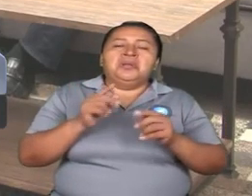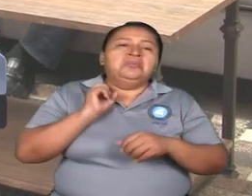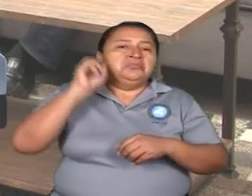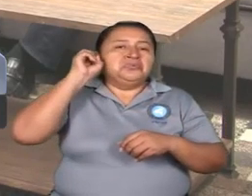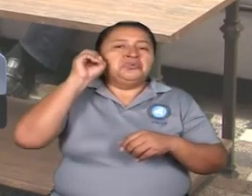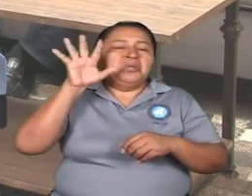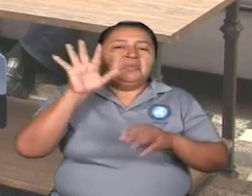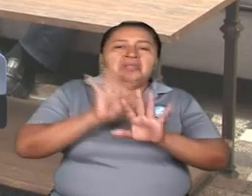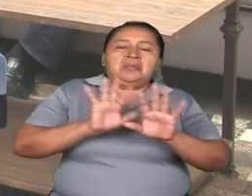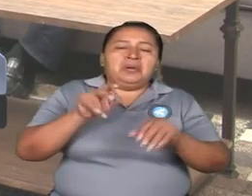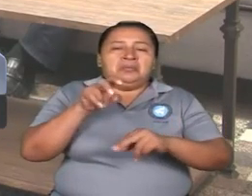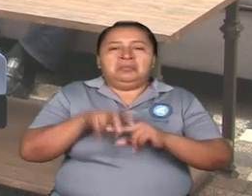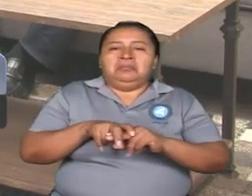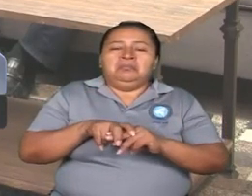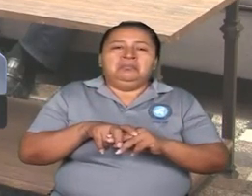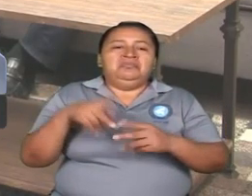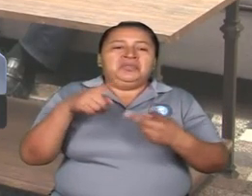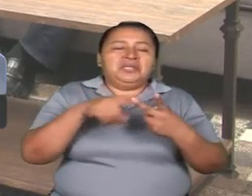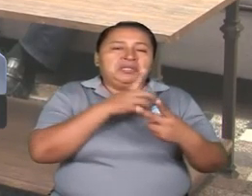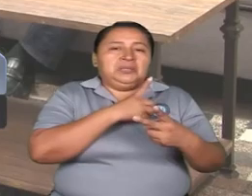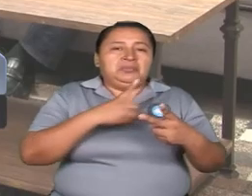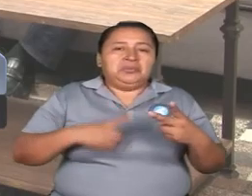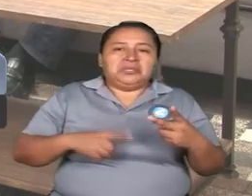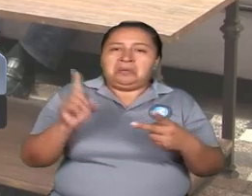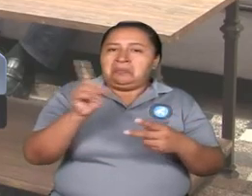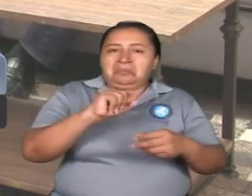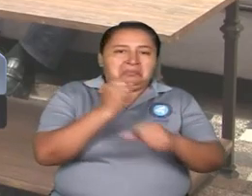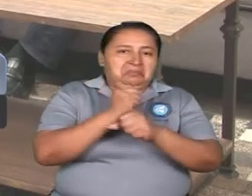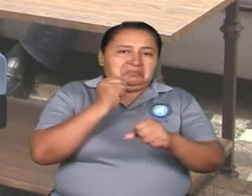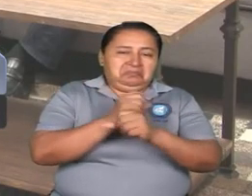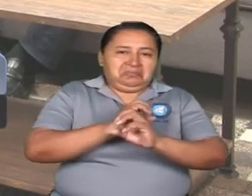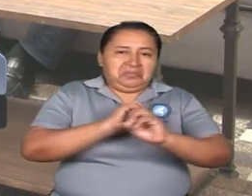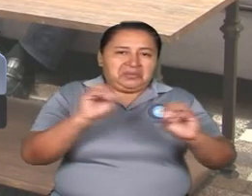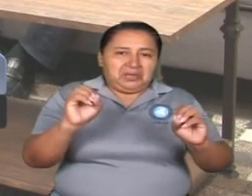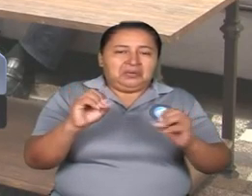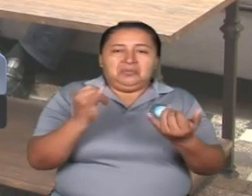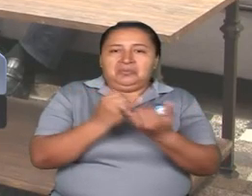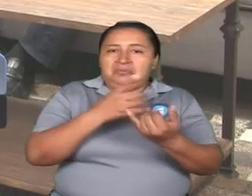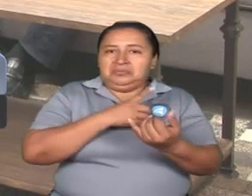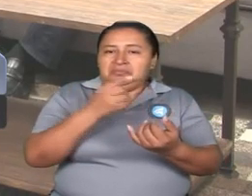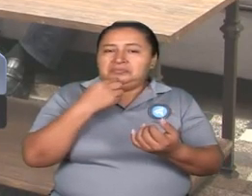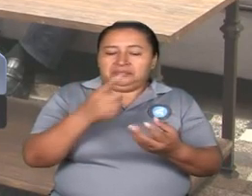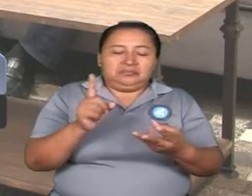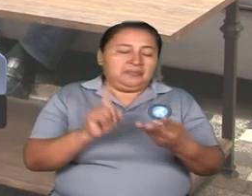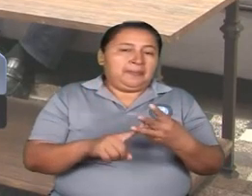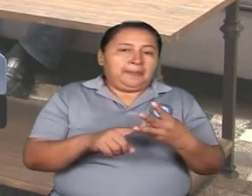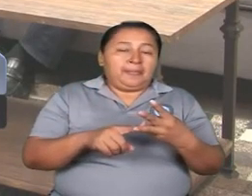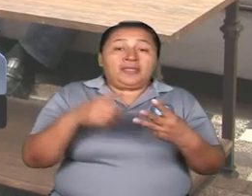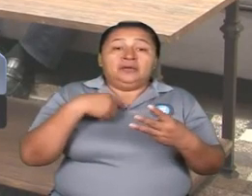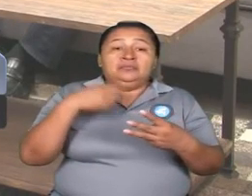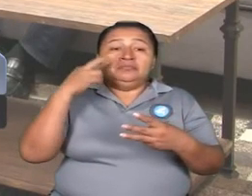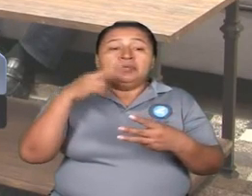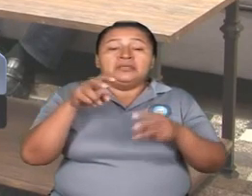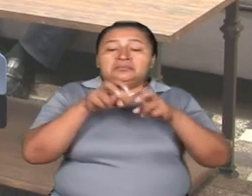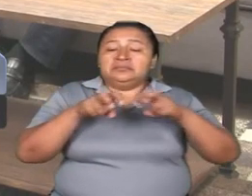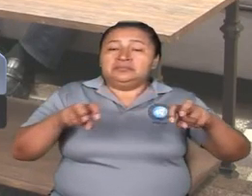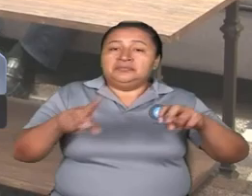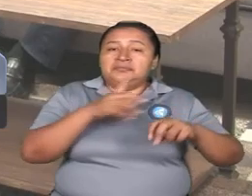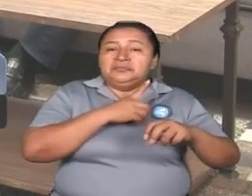legislativo, de que el diputado no trabaja como Dios manda, de que a veces ven en el plenario que